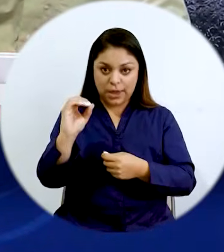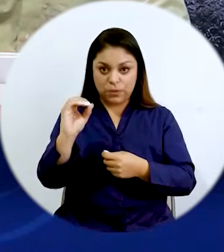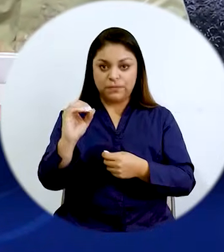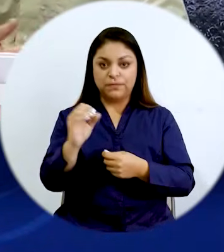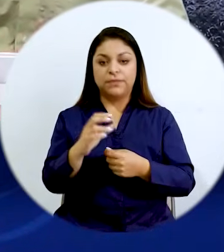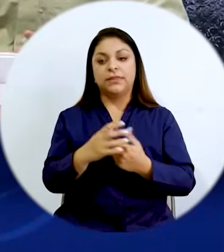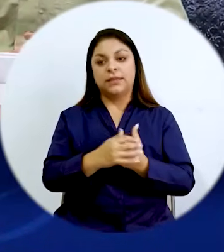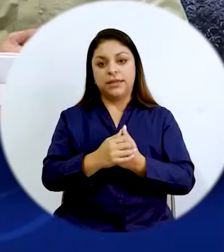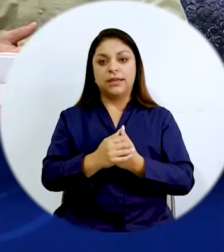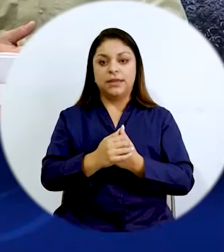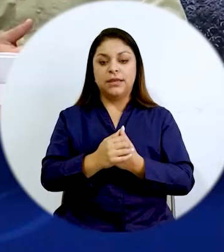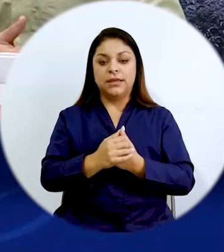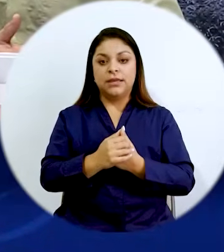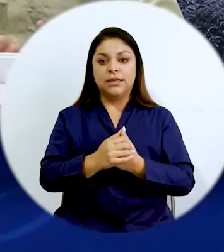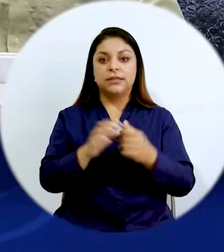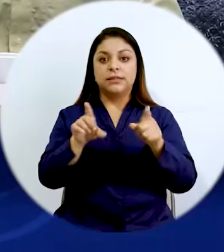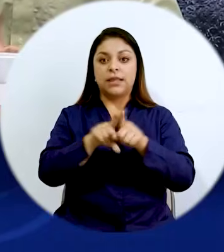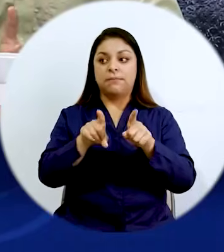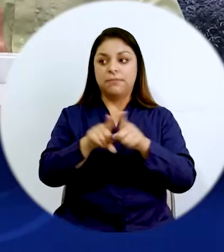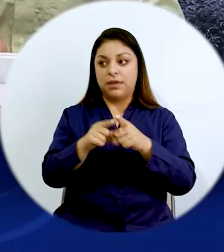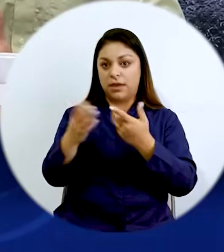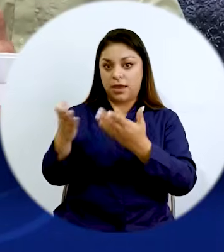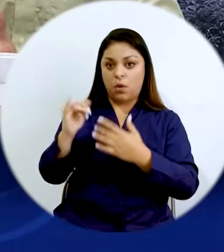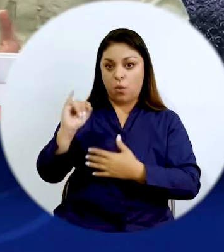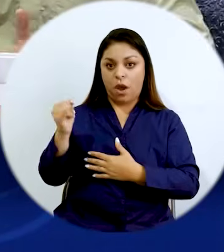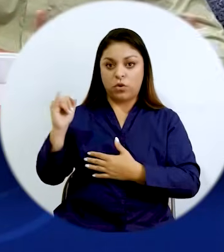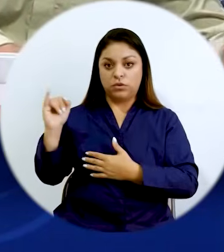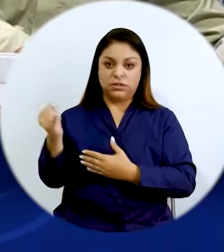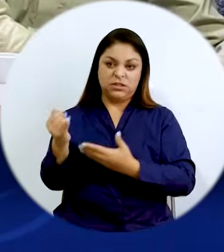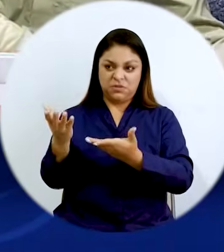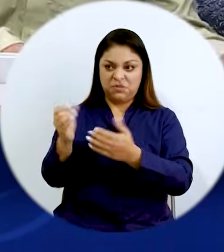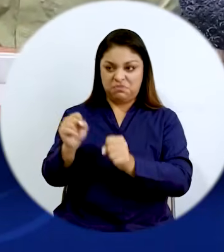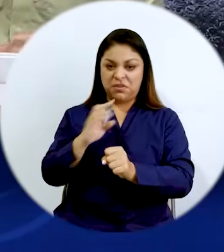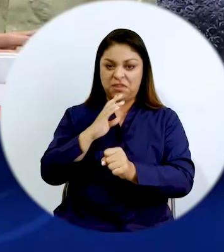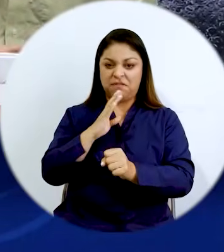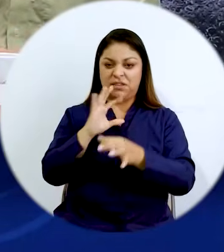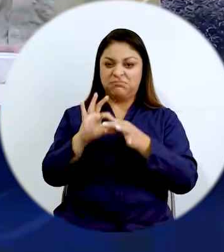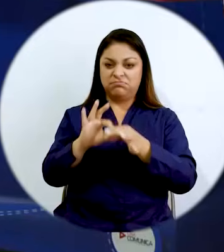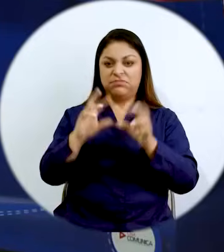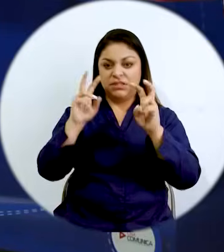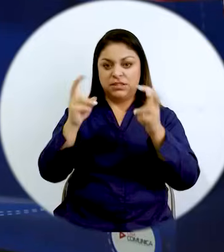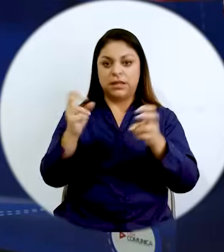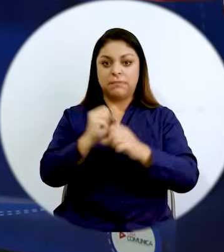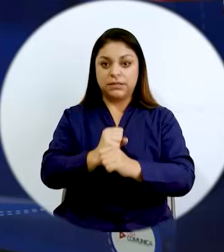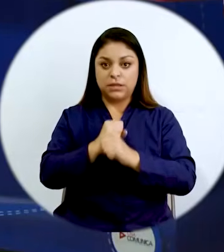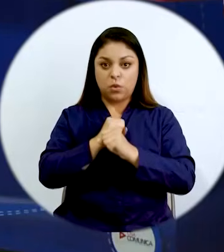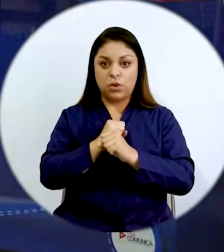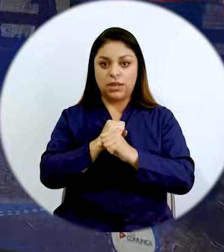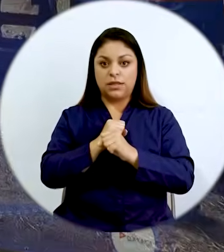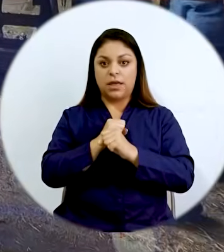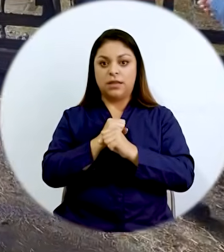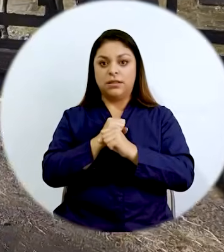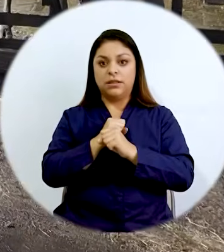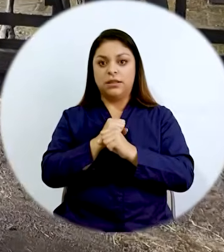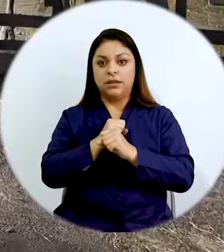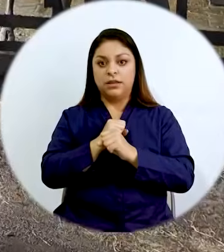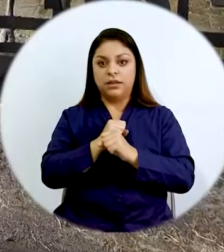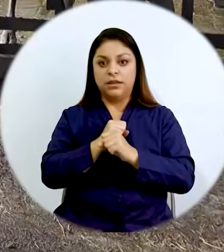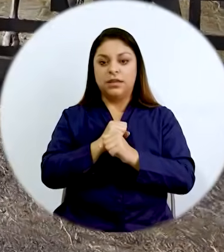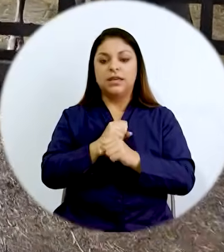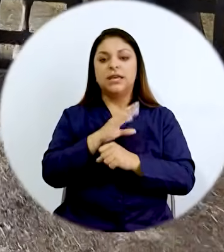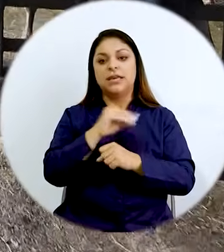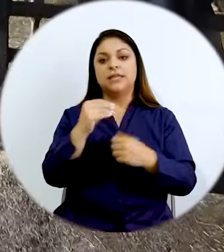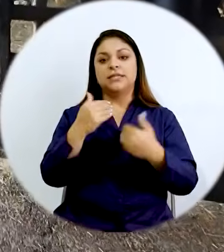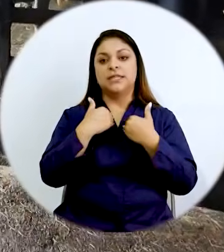otra ventaja, ¿verdad? Viene, bueno, tal vez Juan José puede hablar más en esa línea, temas de seguridad y especialmente de poder